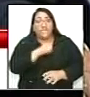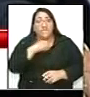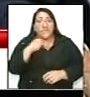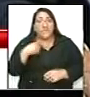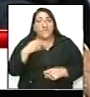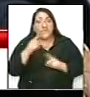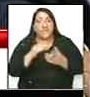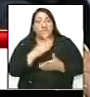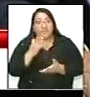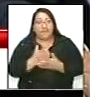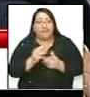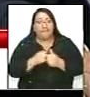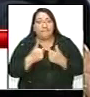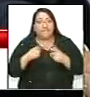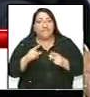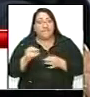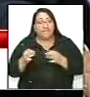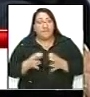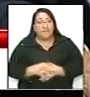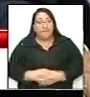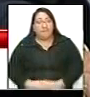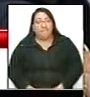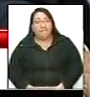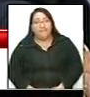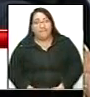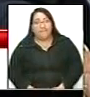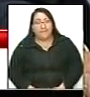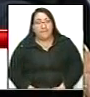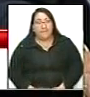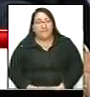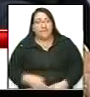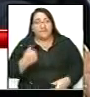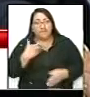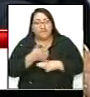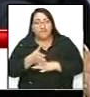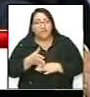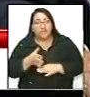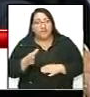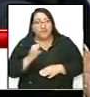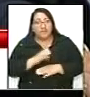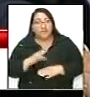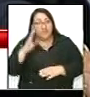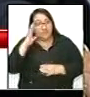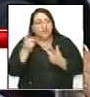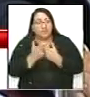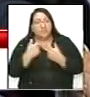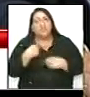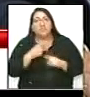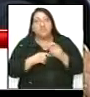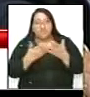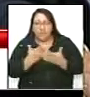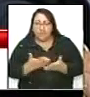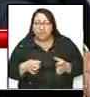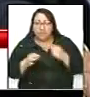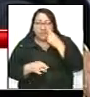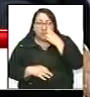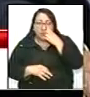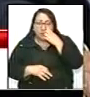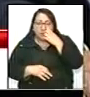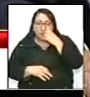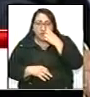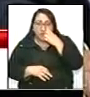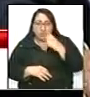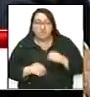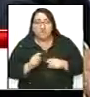ciertas limitaciones respecto a la libertad de expresión. Quienes acceden a la carrera militar tienen ciertas restricciones respecto a su libertad de